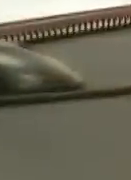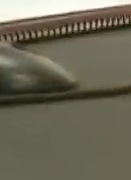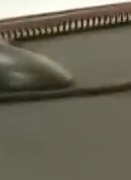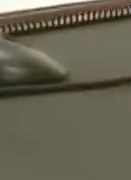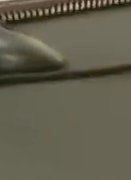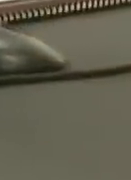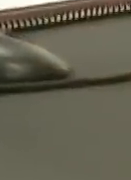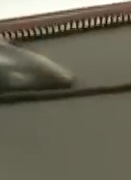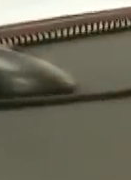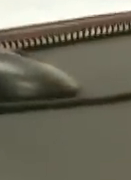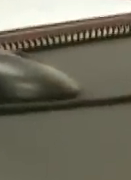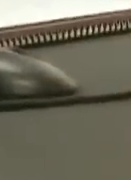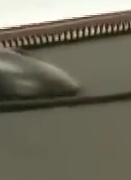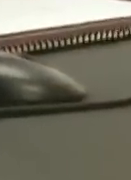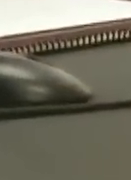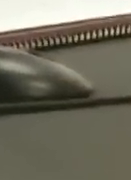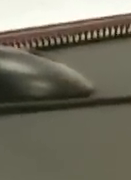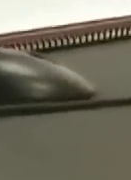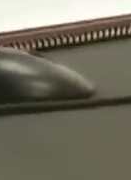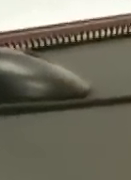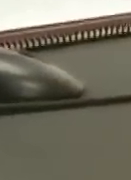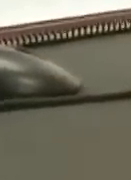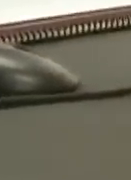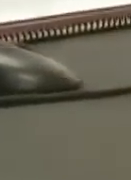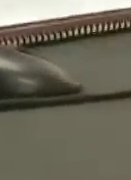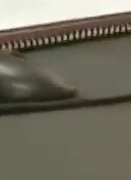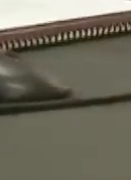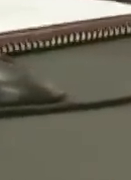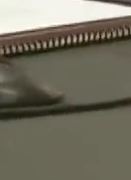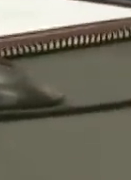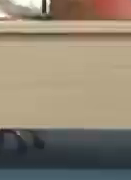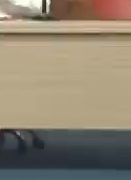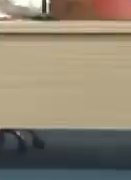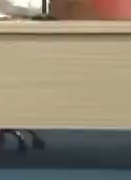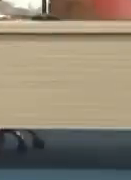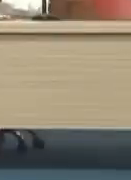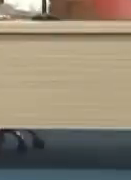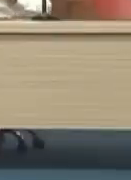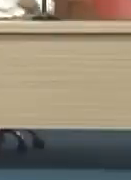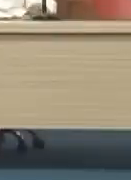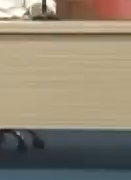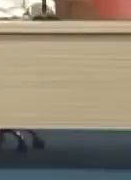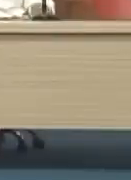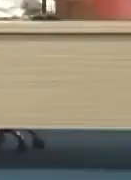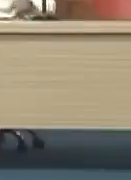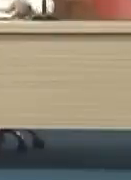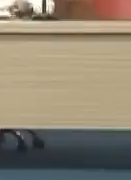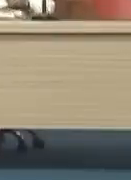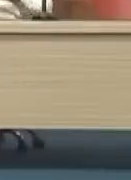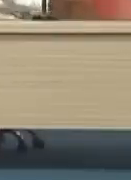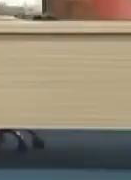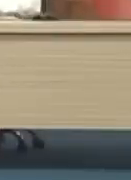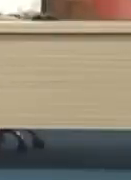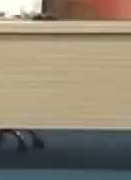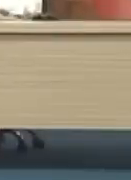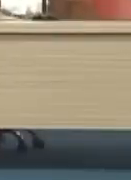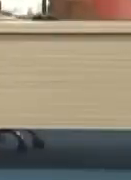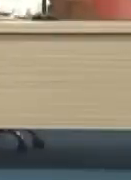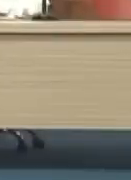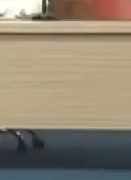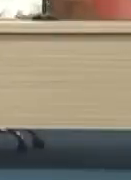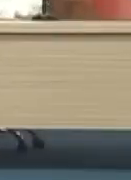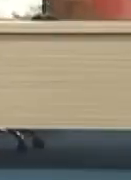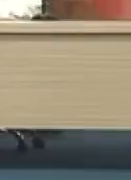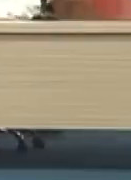de los Presidentes de la República Bolivariana de Venezuela, Nicolás Maduro Moros, y de la República de Colombia, Gustavo Petro Urrego. Parte entonces de los